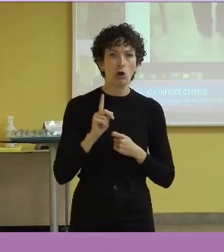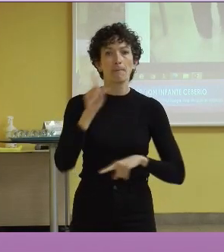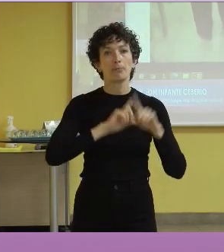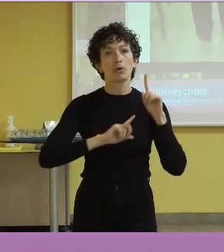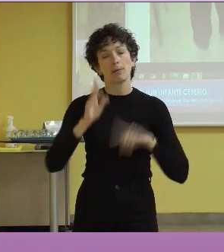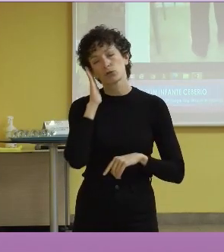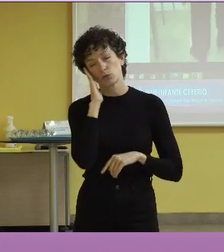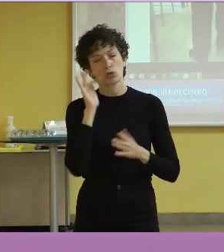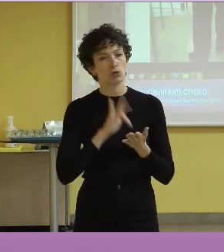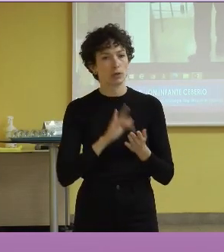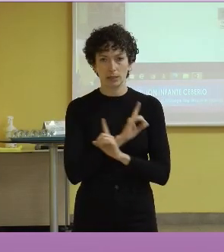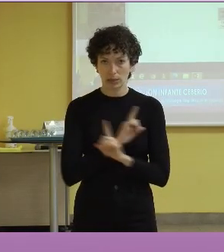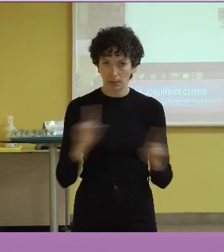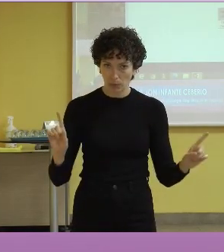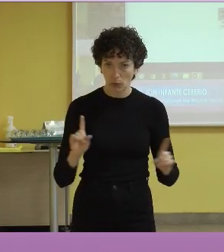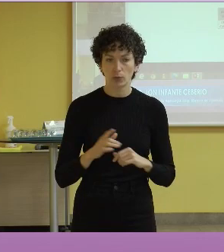tampoco.